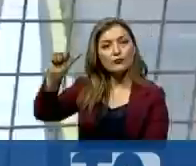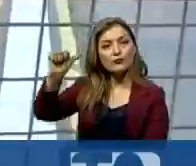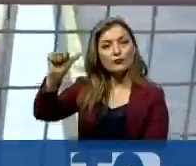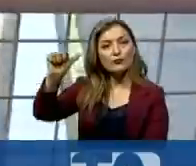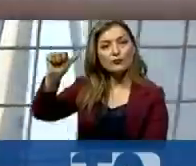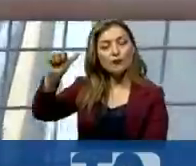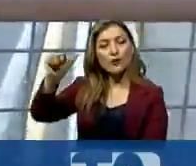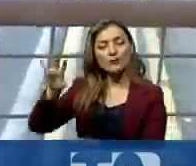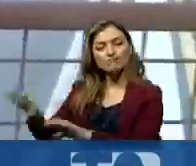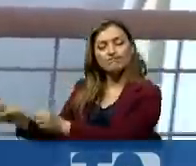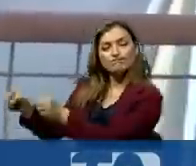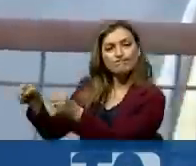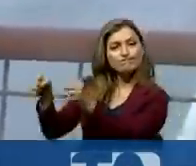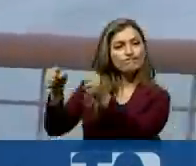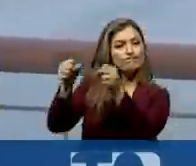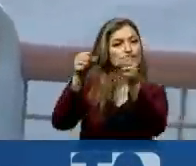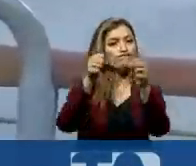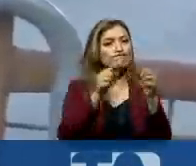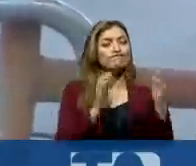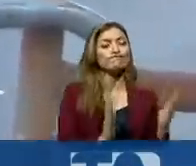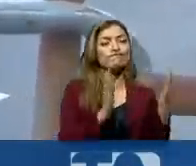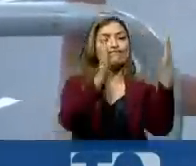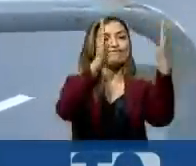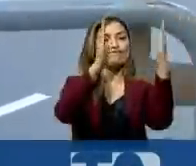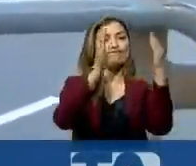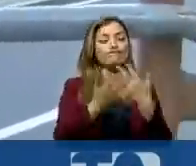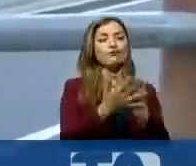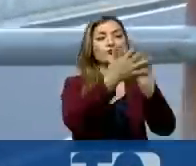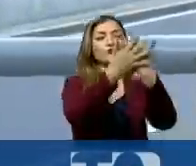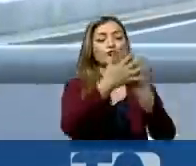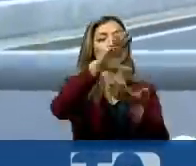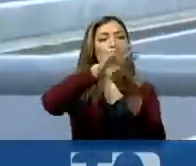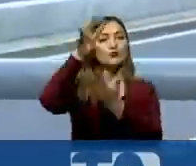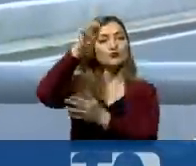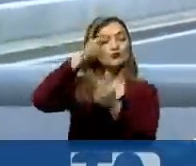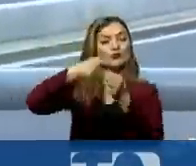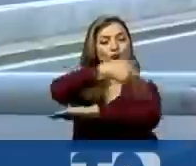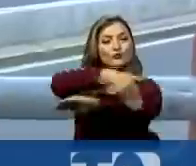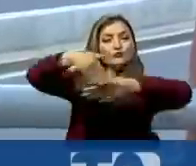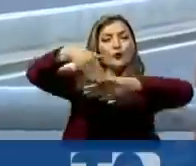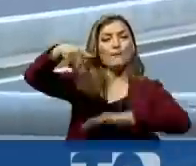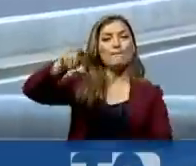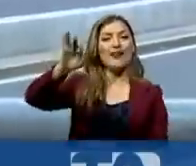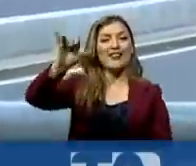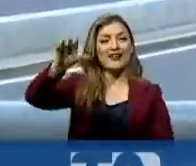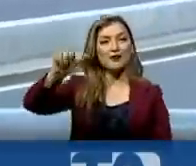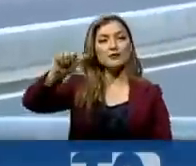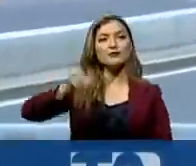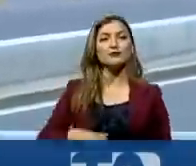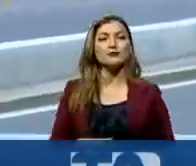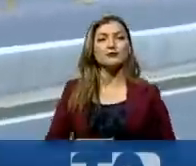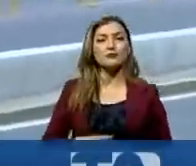hasta aquí hasta la unidad de flagrancia en la avenida patria en el centro norte de quito donde nosotros nos encontramos como tú ya bien lo decías